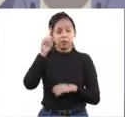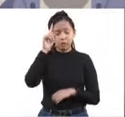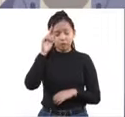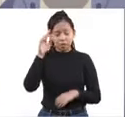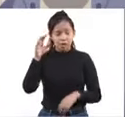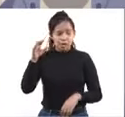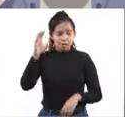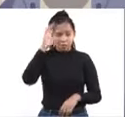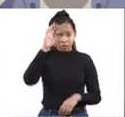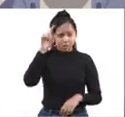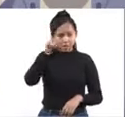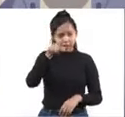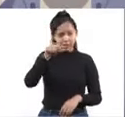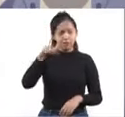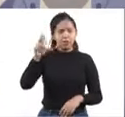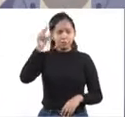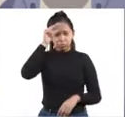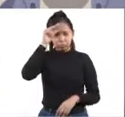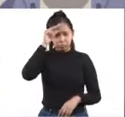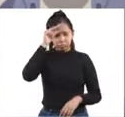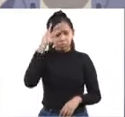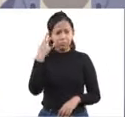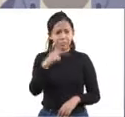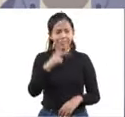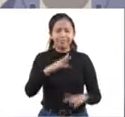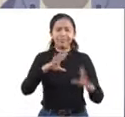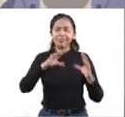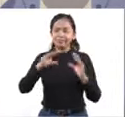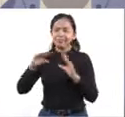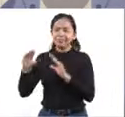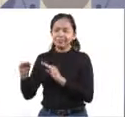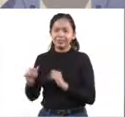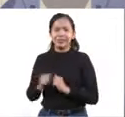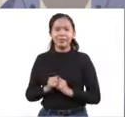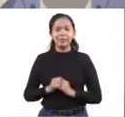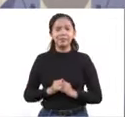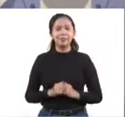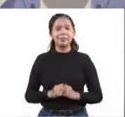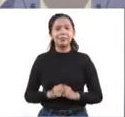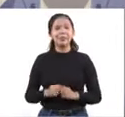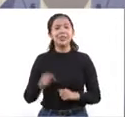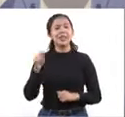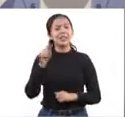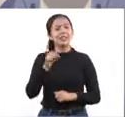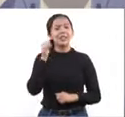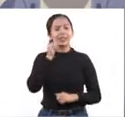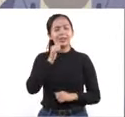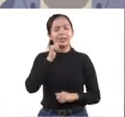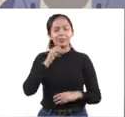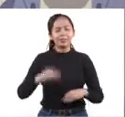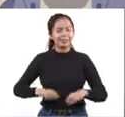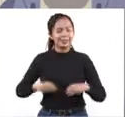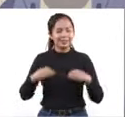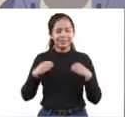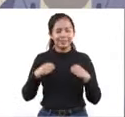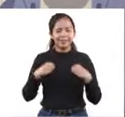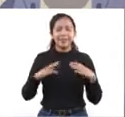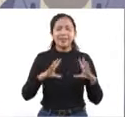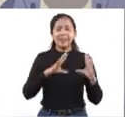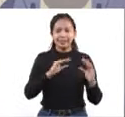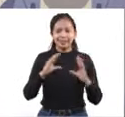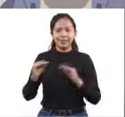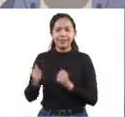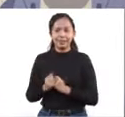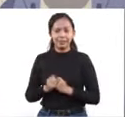Se puede decir que vivió con el principio de la Madre Teresa de Calcuta. El que no vive para servir,